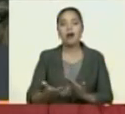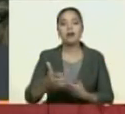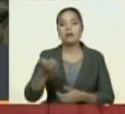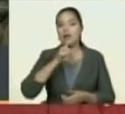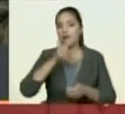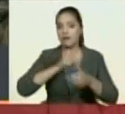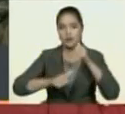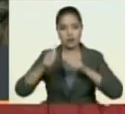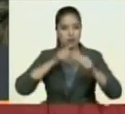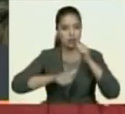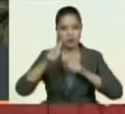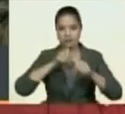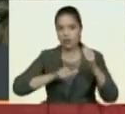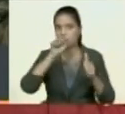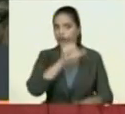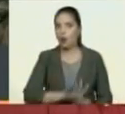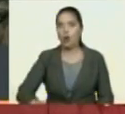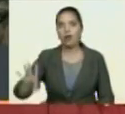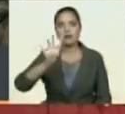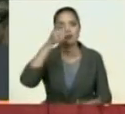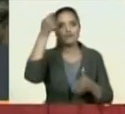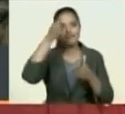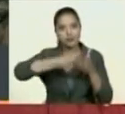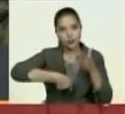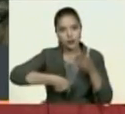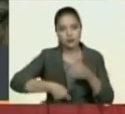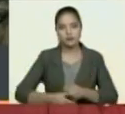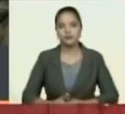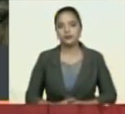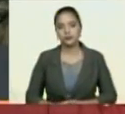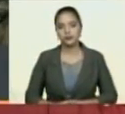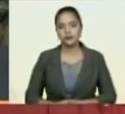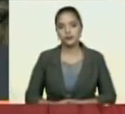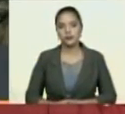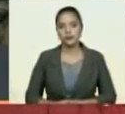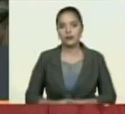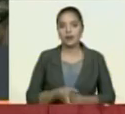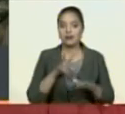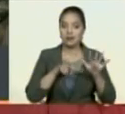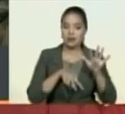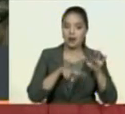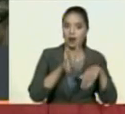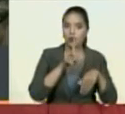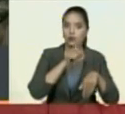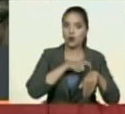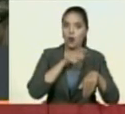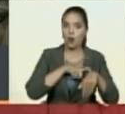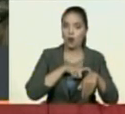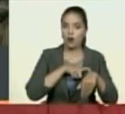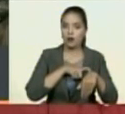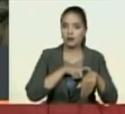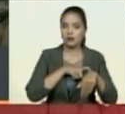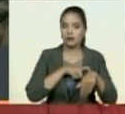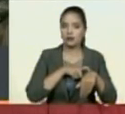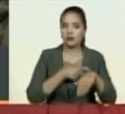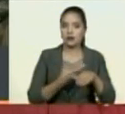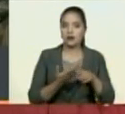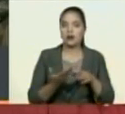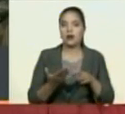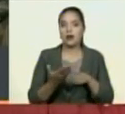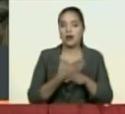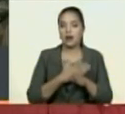bebidas alcohólicas en todo el territorio nacional. Desde las 12 horas y un minuto antes